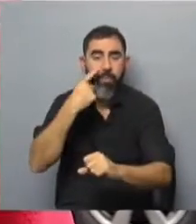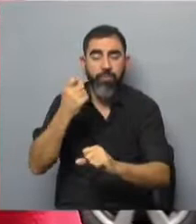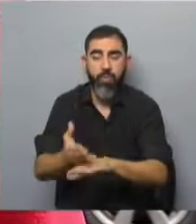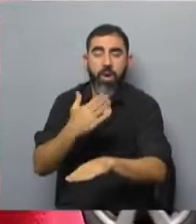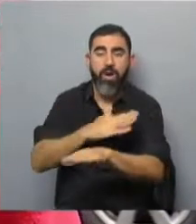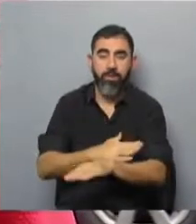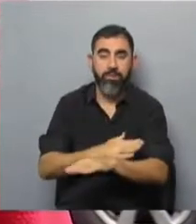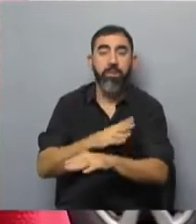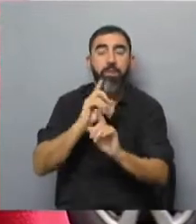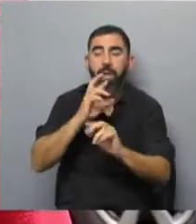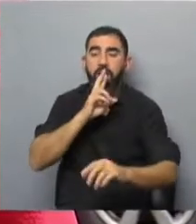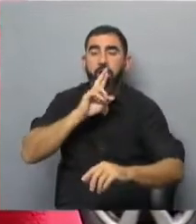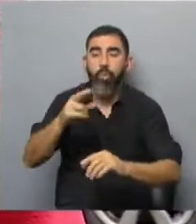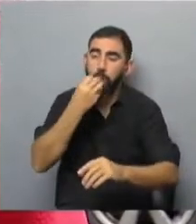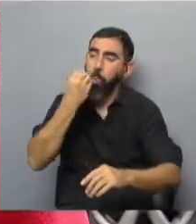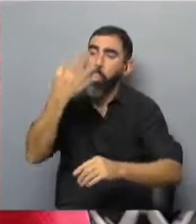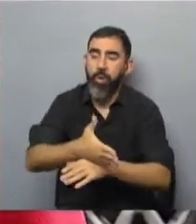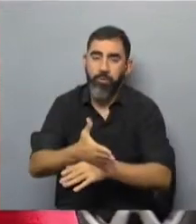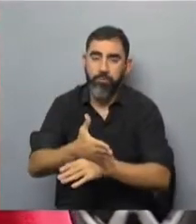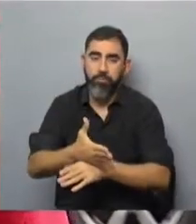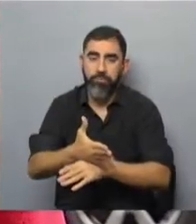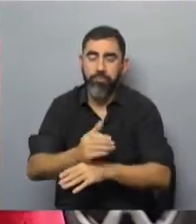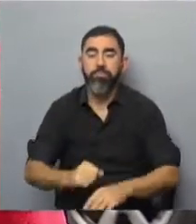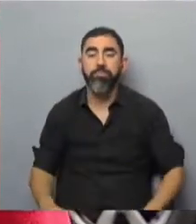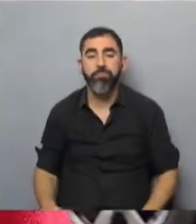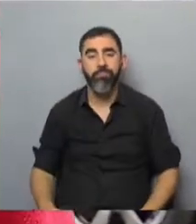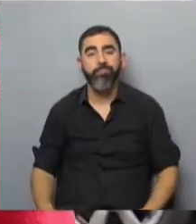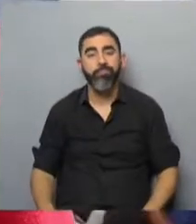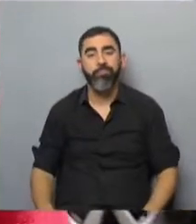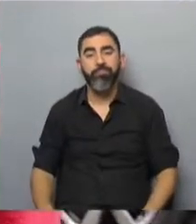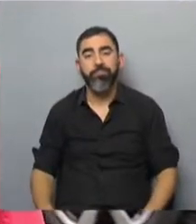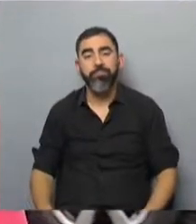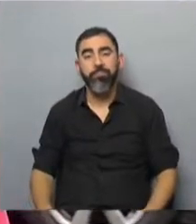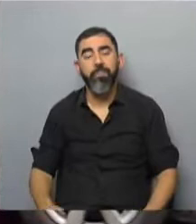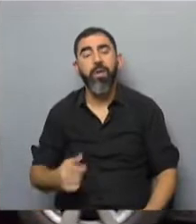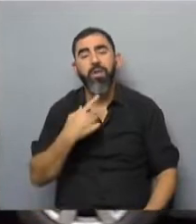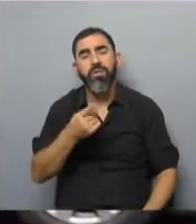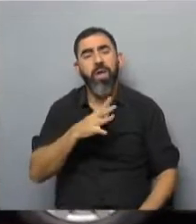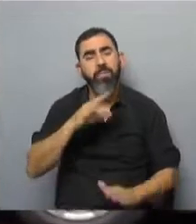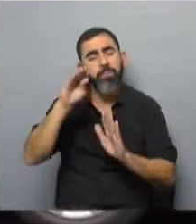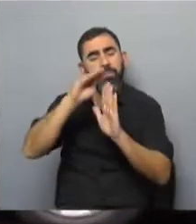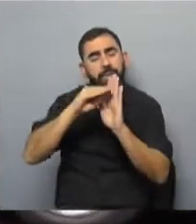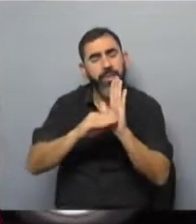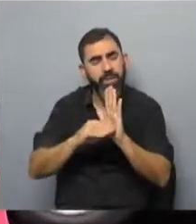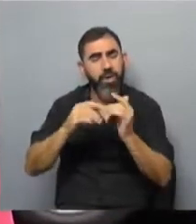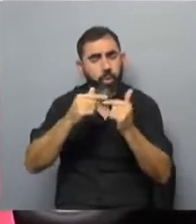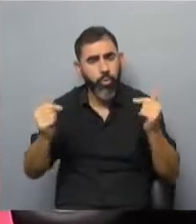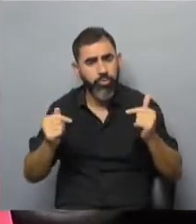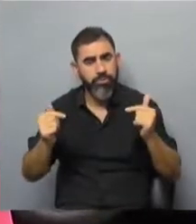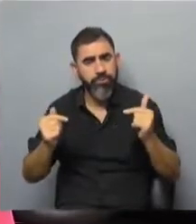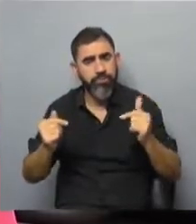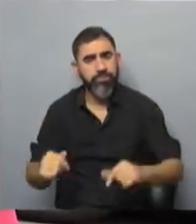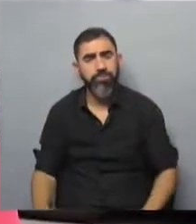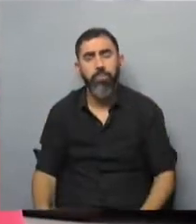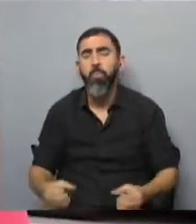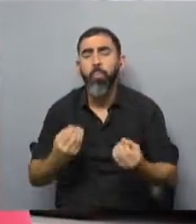y de que haya resultados que sean visibles. Me hablabas de que hay justamente medidas previstas, protocolos.